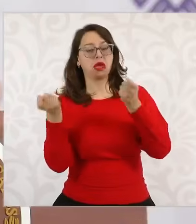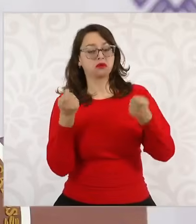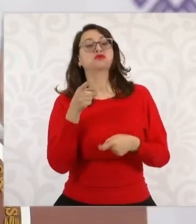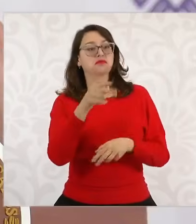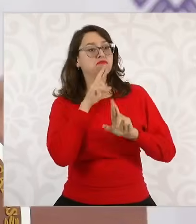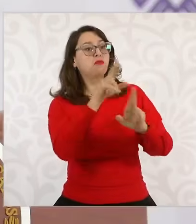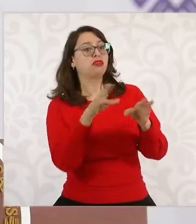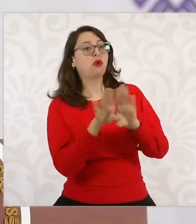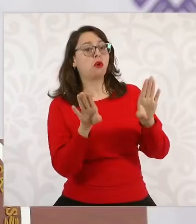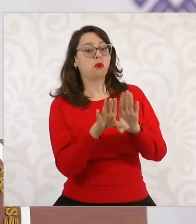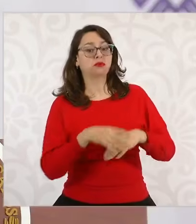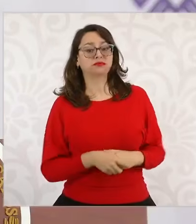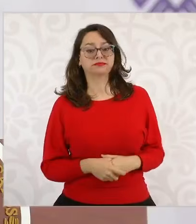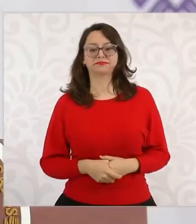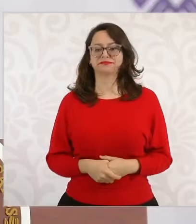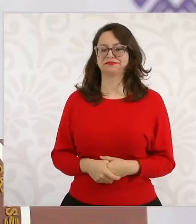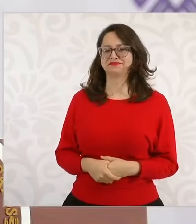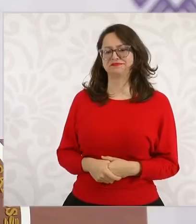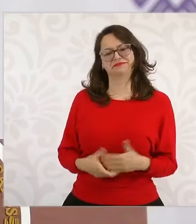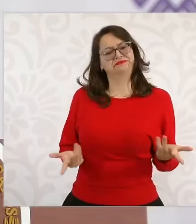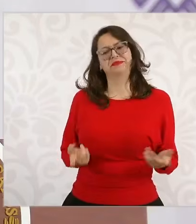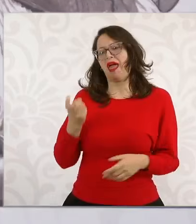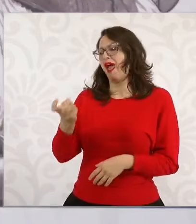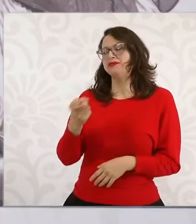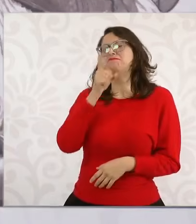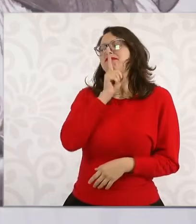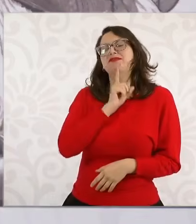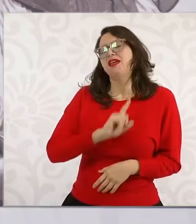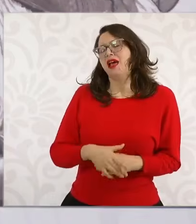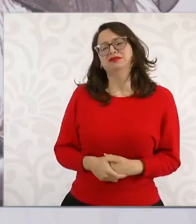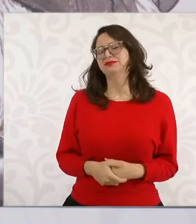decir que no nos hablemos con respeto.